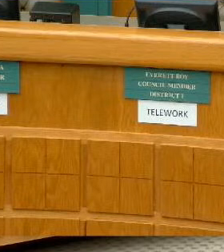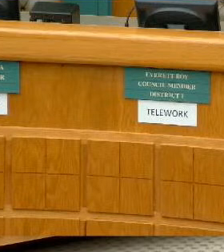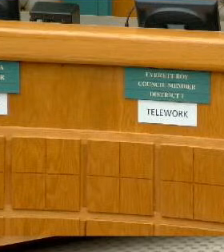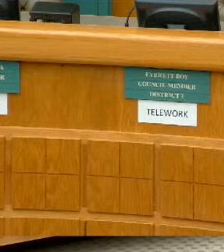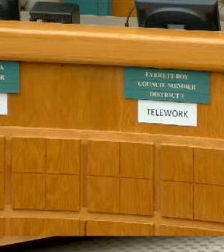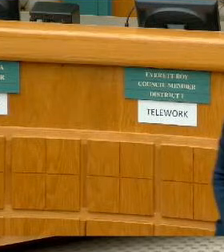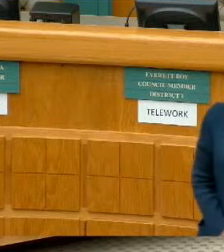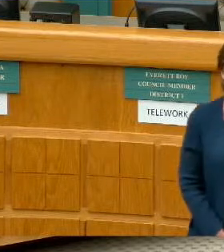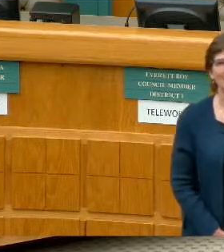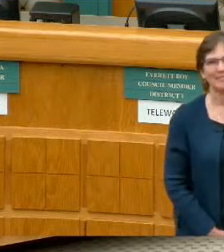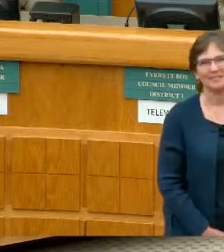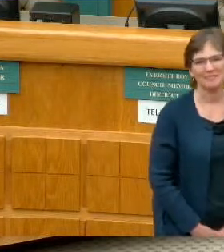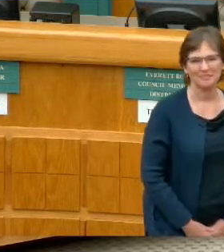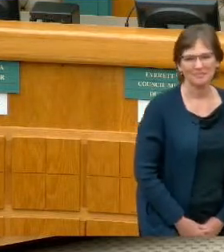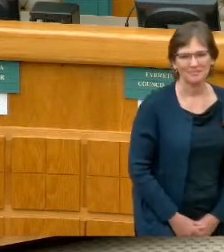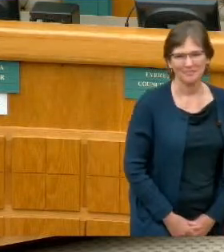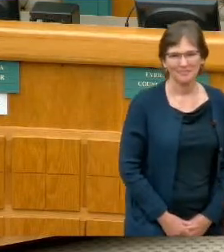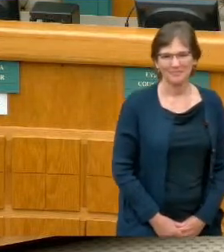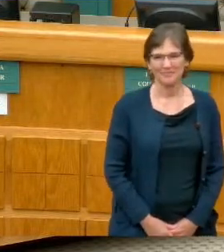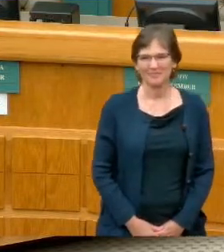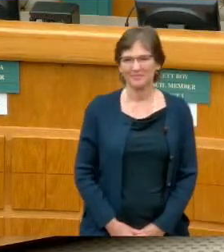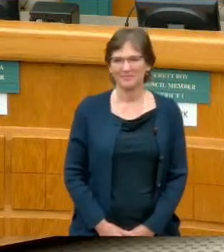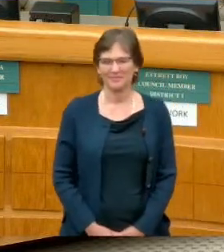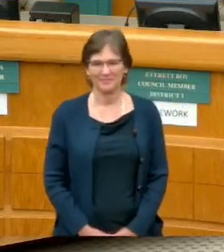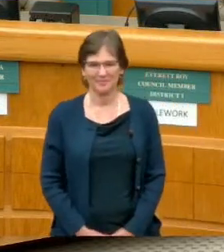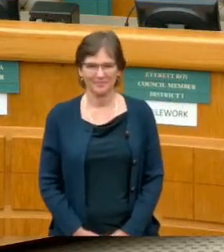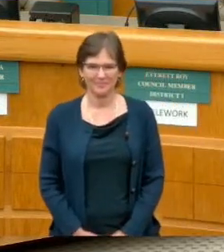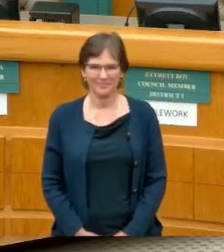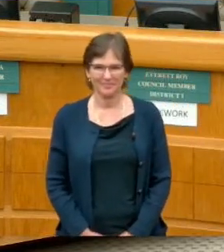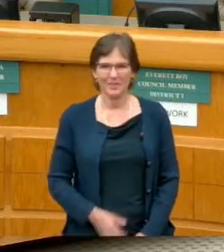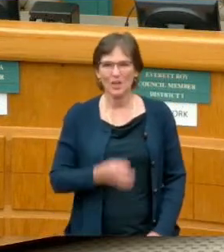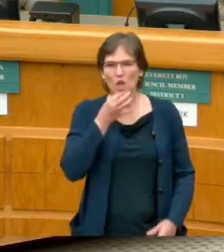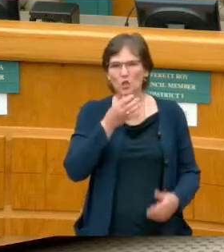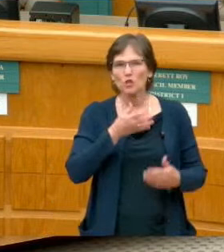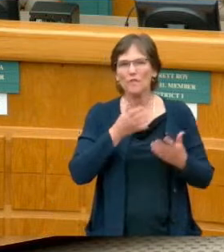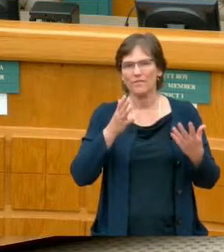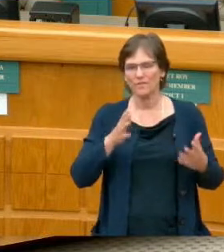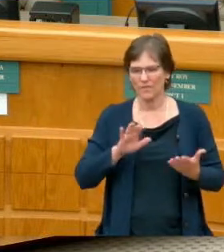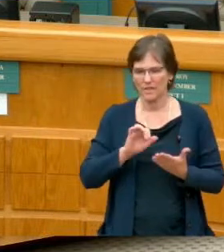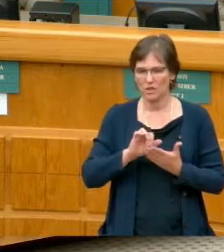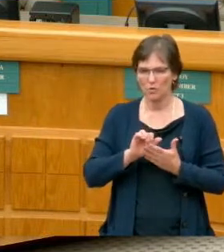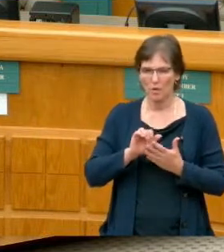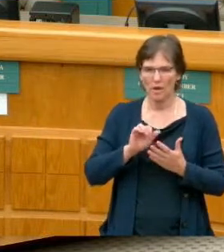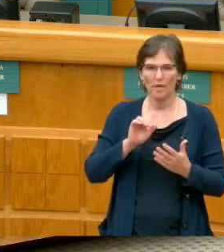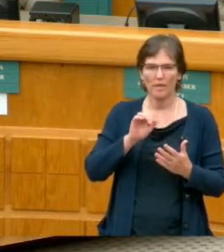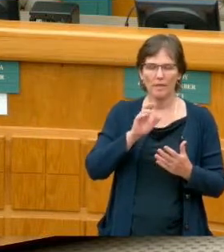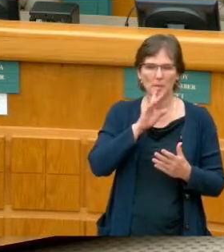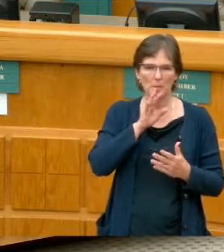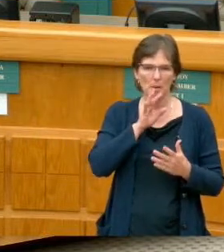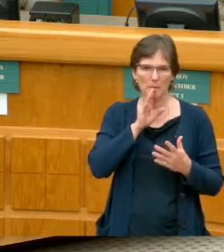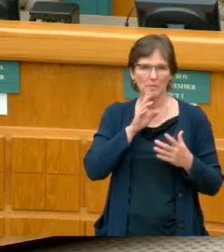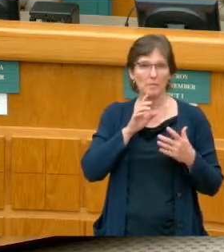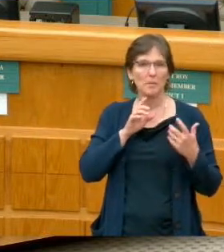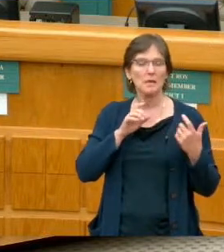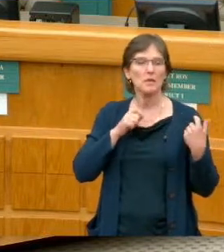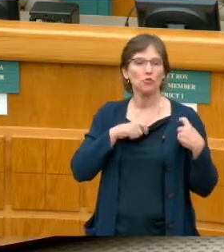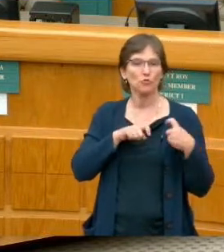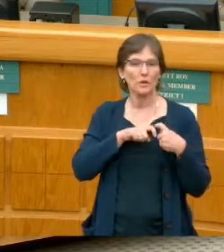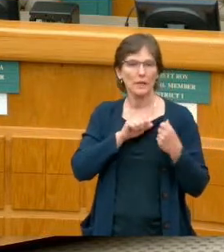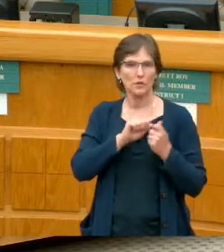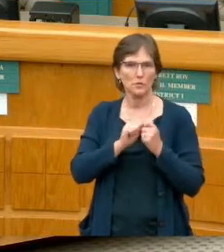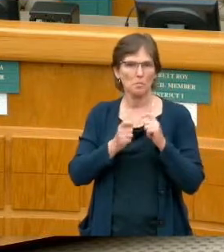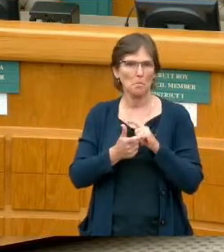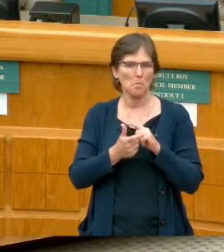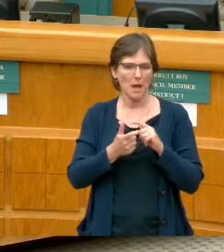cuidados de uñas, masajistas y estudios de tatuajes. En donde no hay límite de ocupación es para los servicios religiosos, operaciones